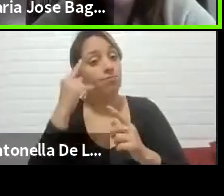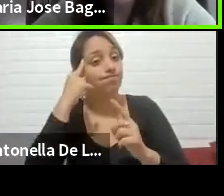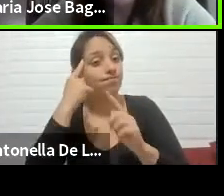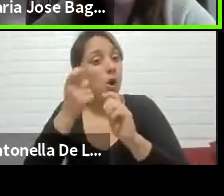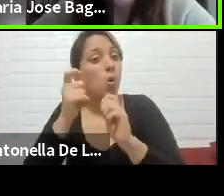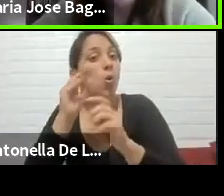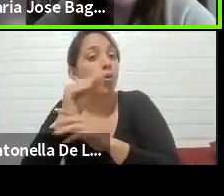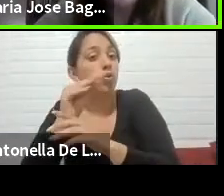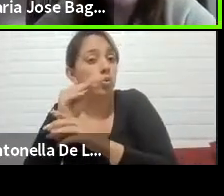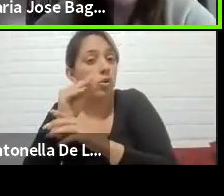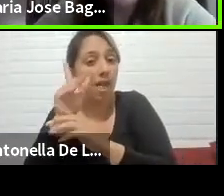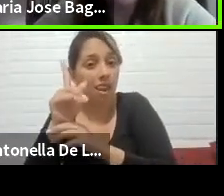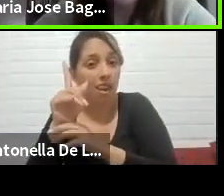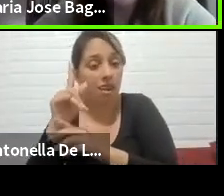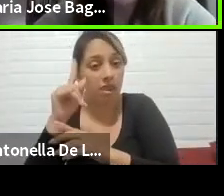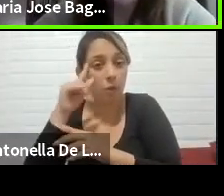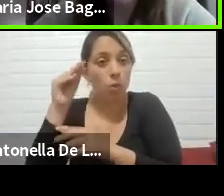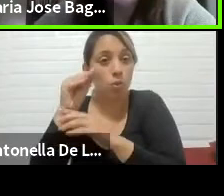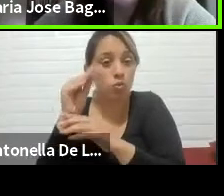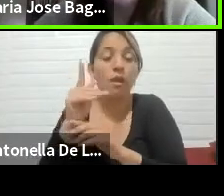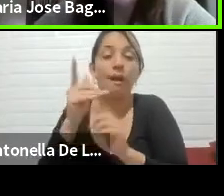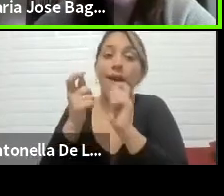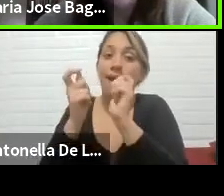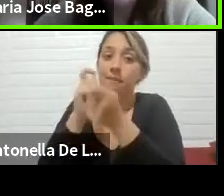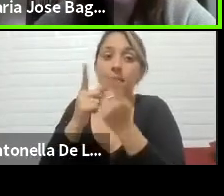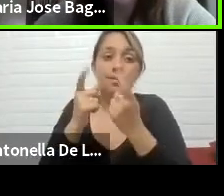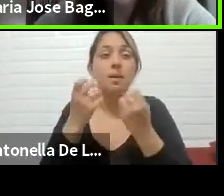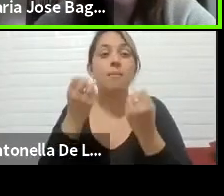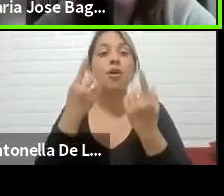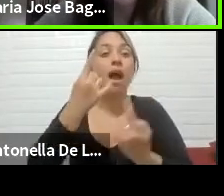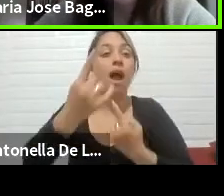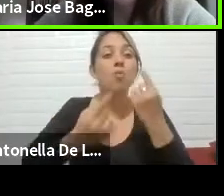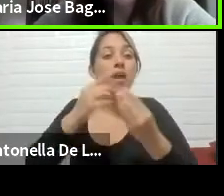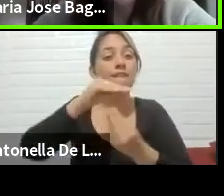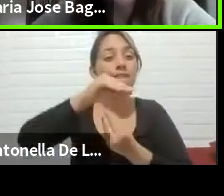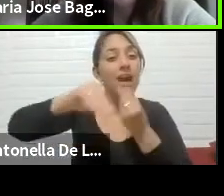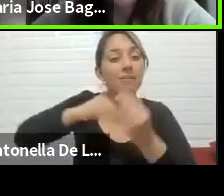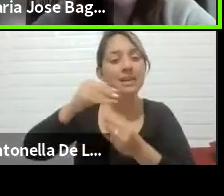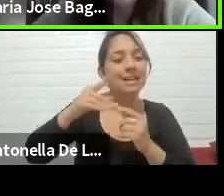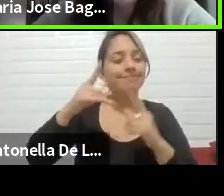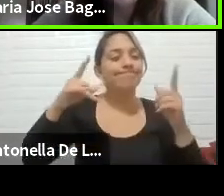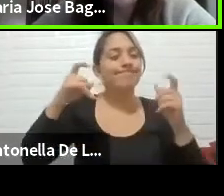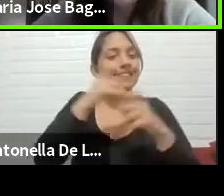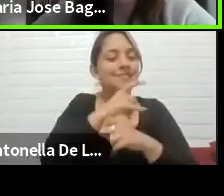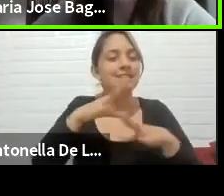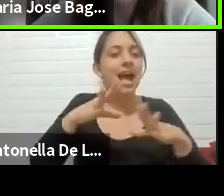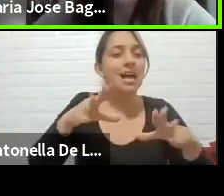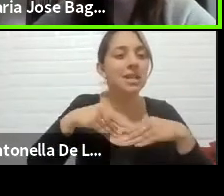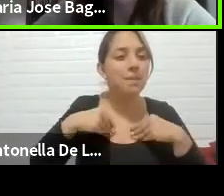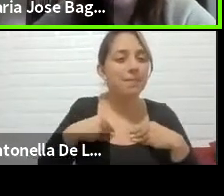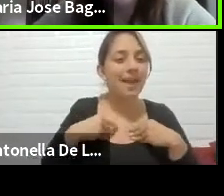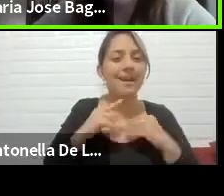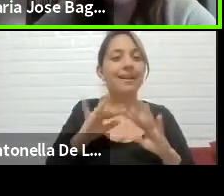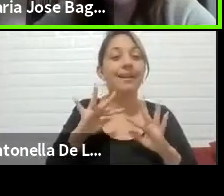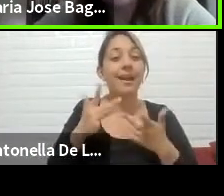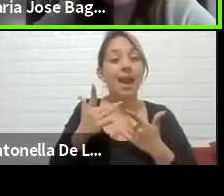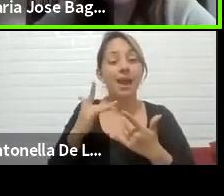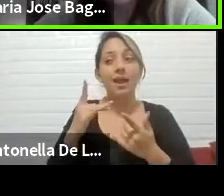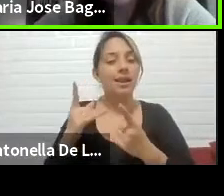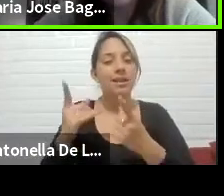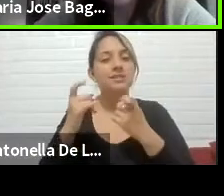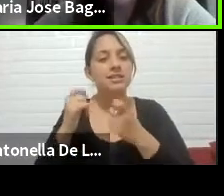vamos a encontrar familias que les cuesta asumir que un asistente personal